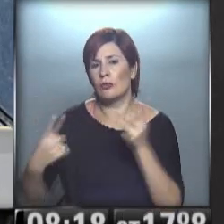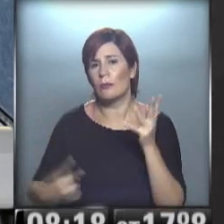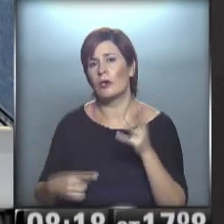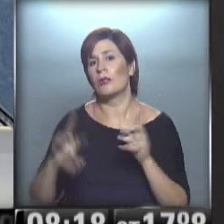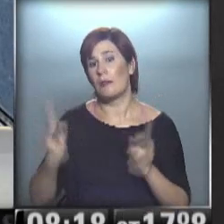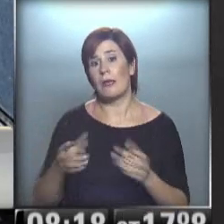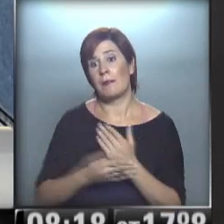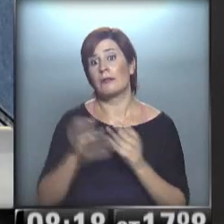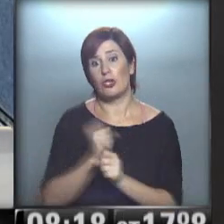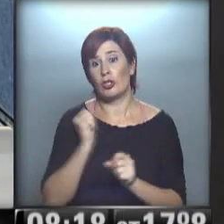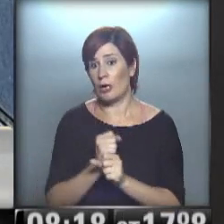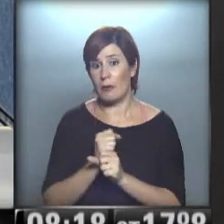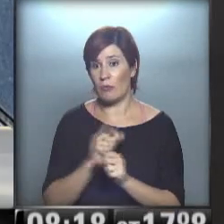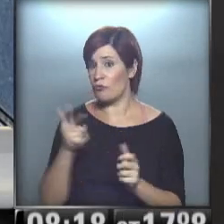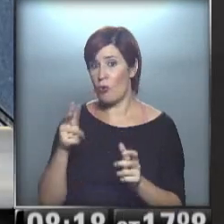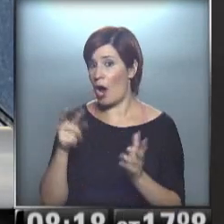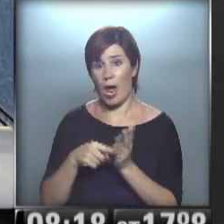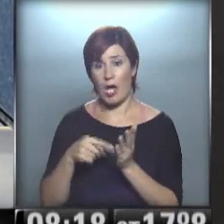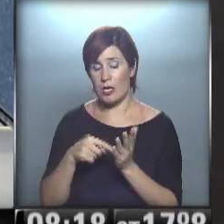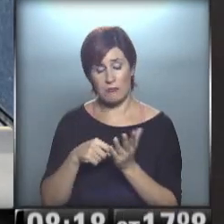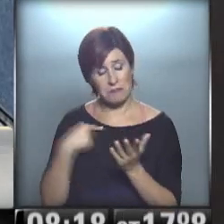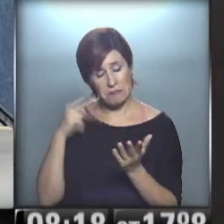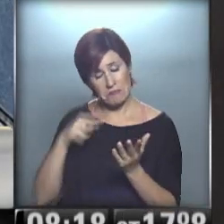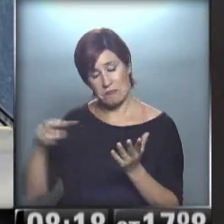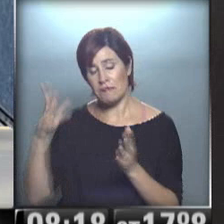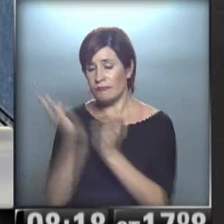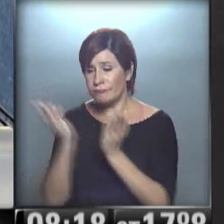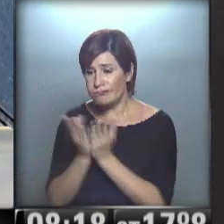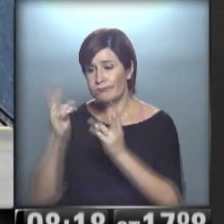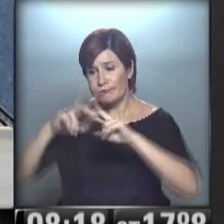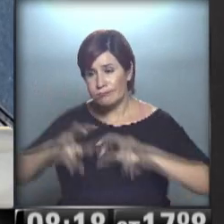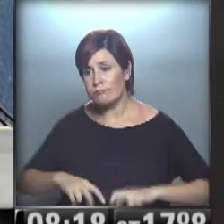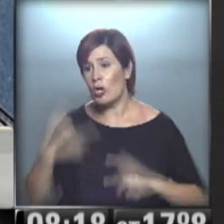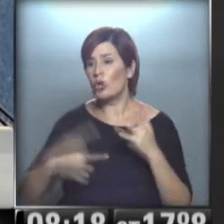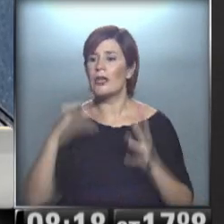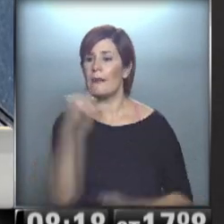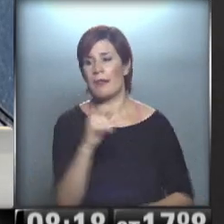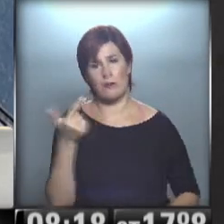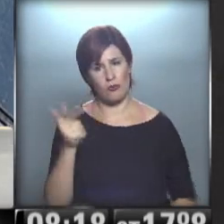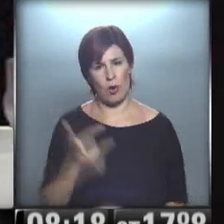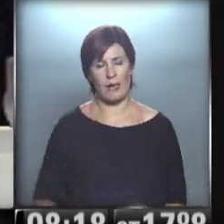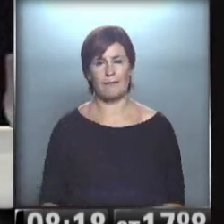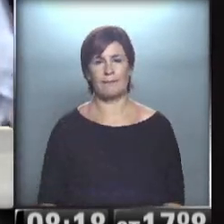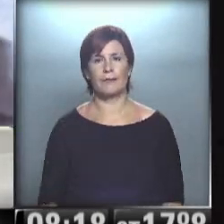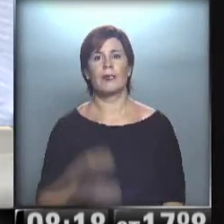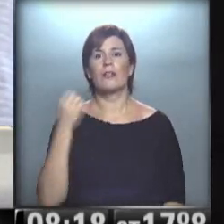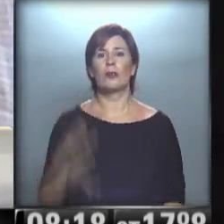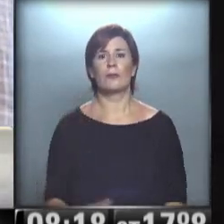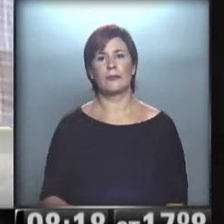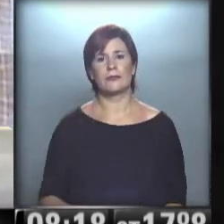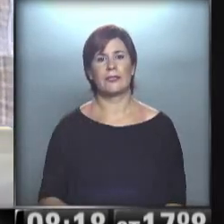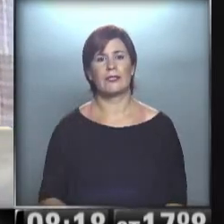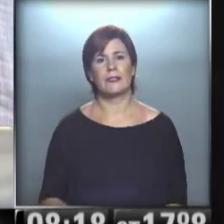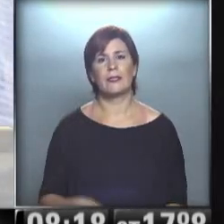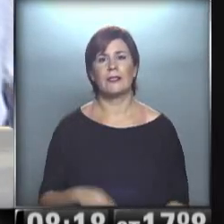de Trabajo. No observamos, por el momento, demandas de esa naturaleza. Ministro, buenos días. Marcelo Sena, de la